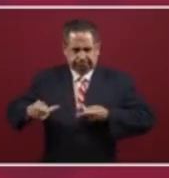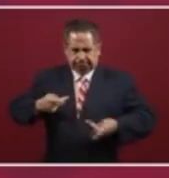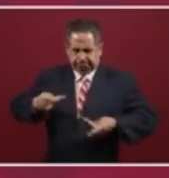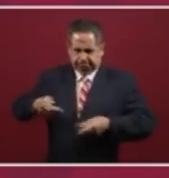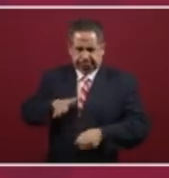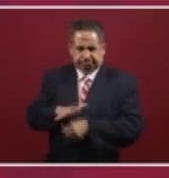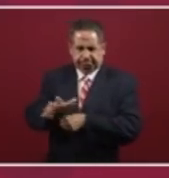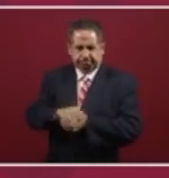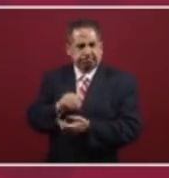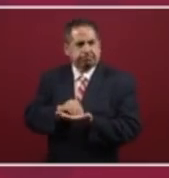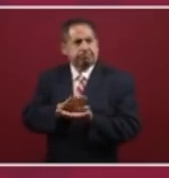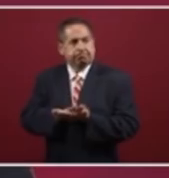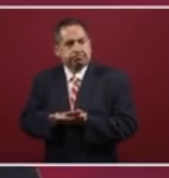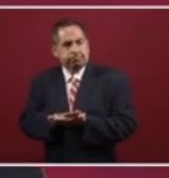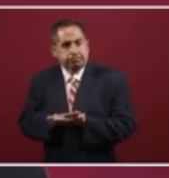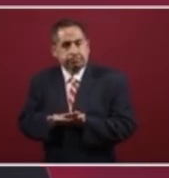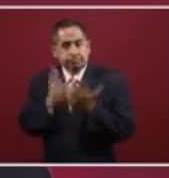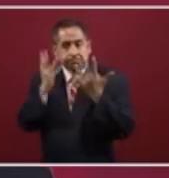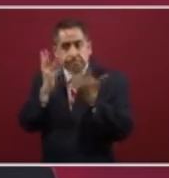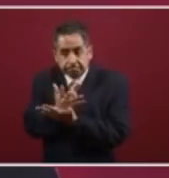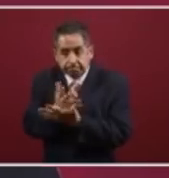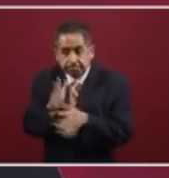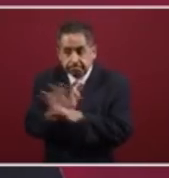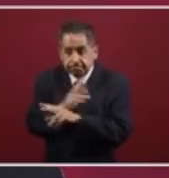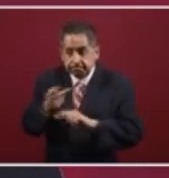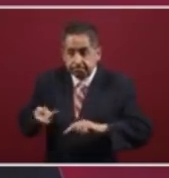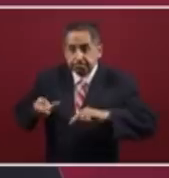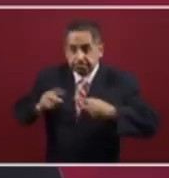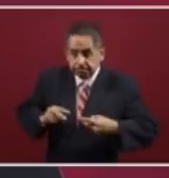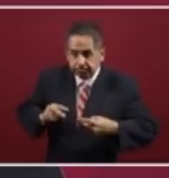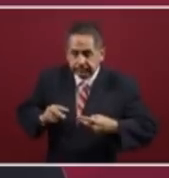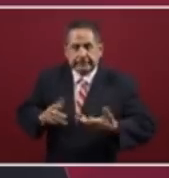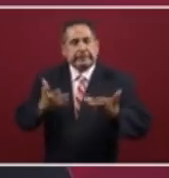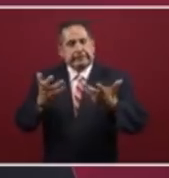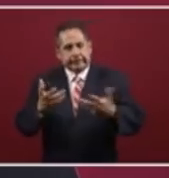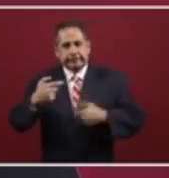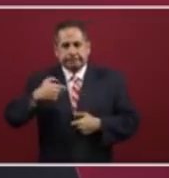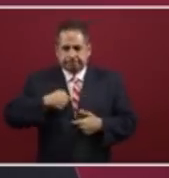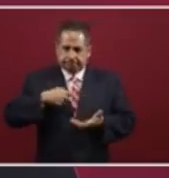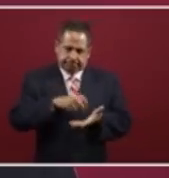era distinto al qué